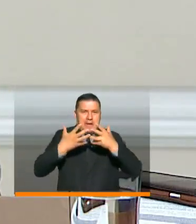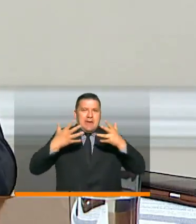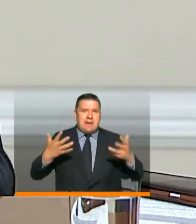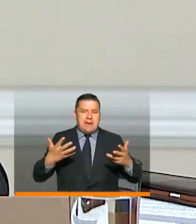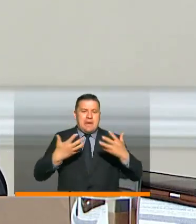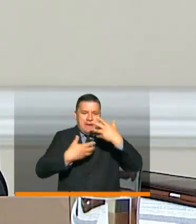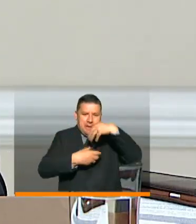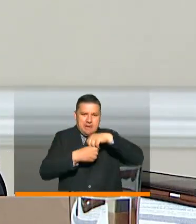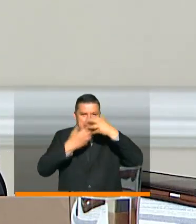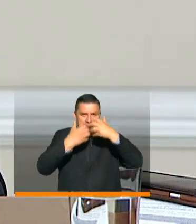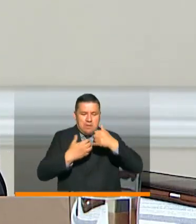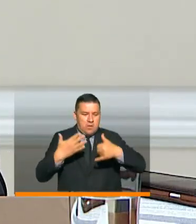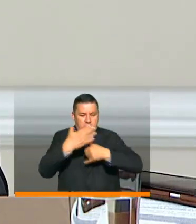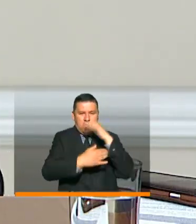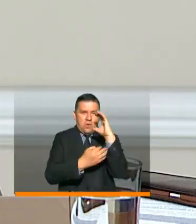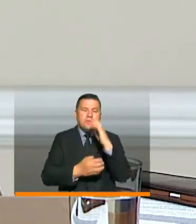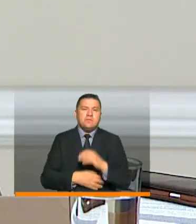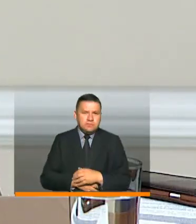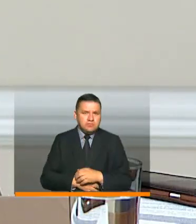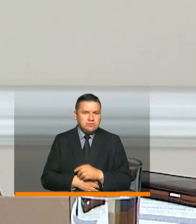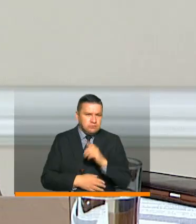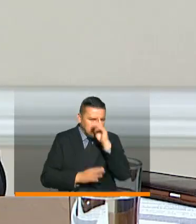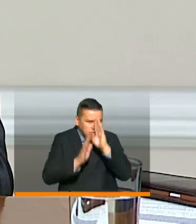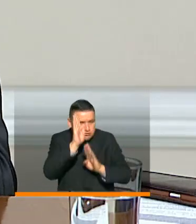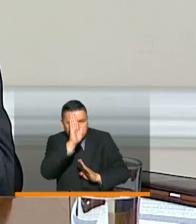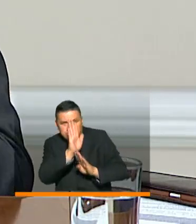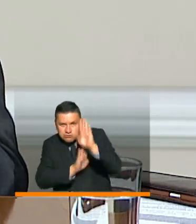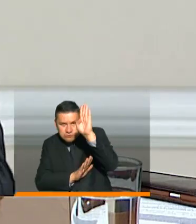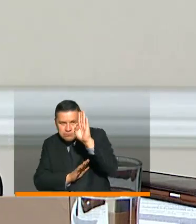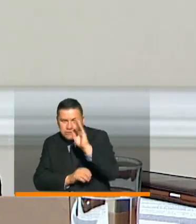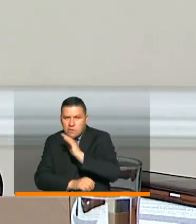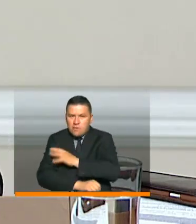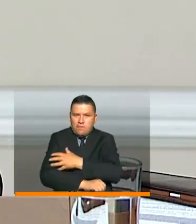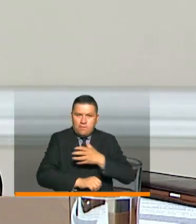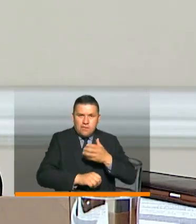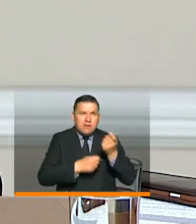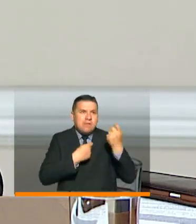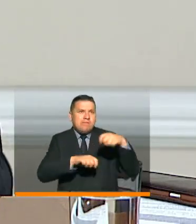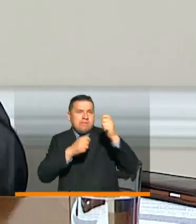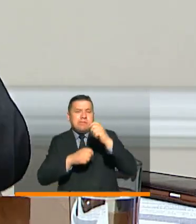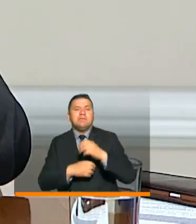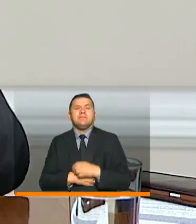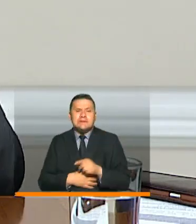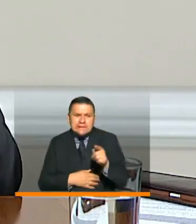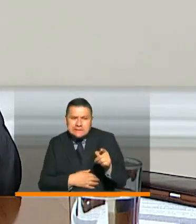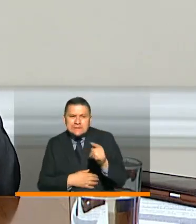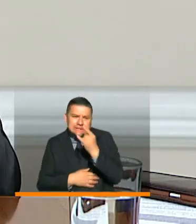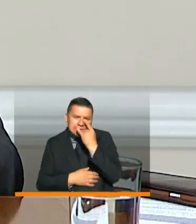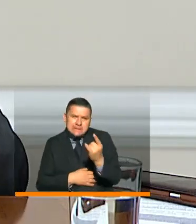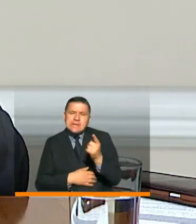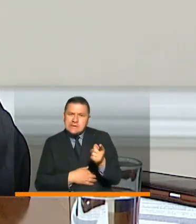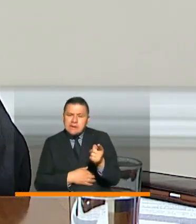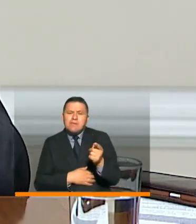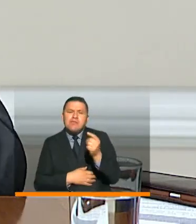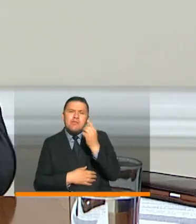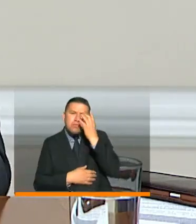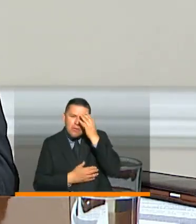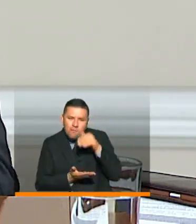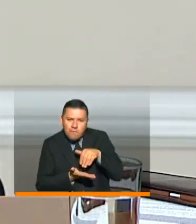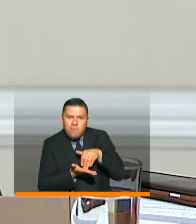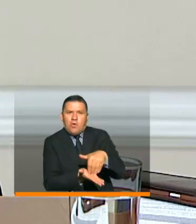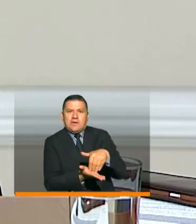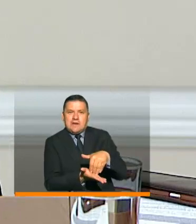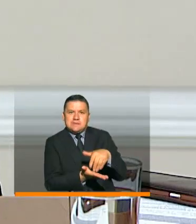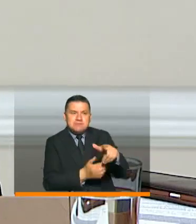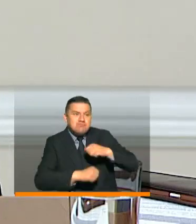la mediana empresa de nuestro país, esos emprendedores y potenciales exportadores. Y lo hacemos, entre otras, porque fortaleciendo a